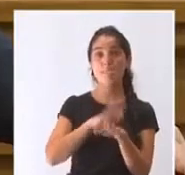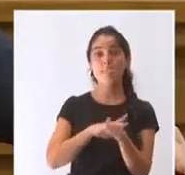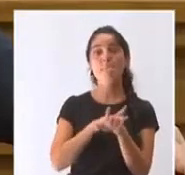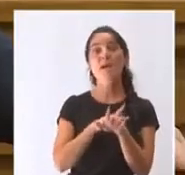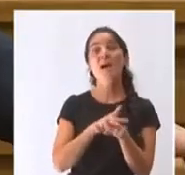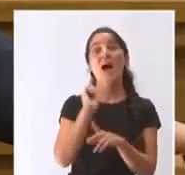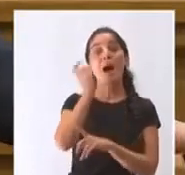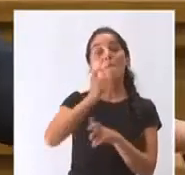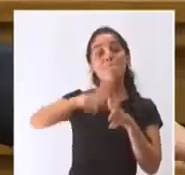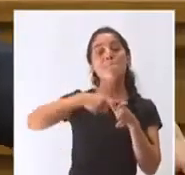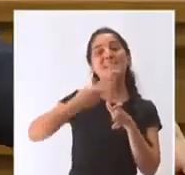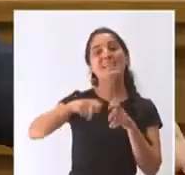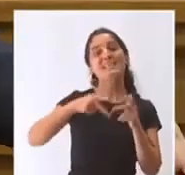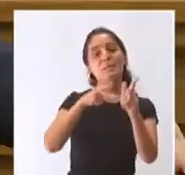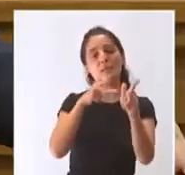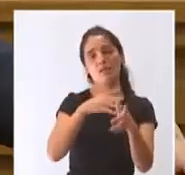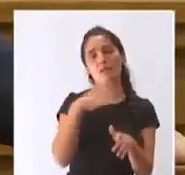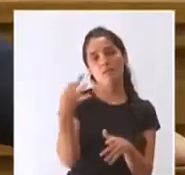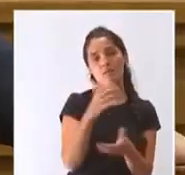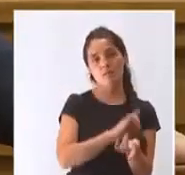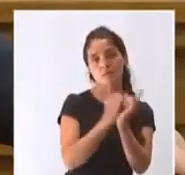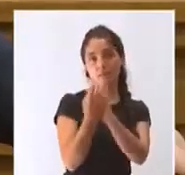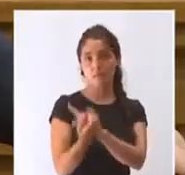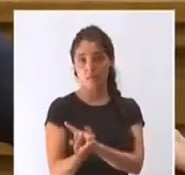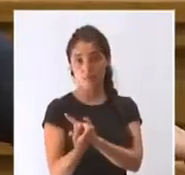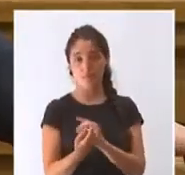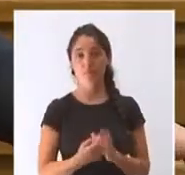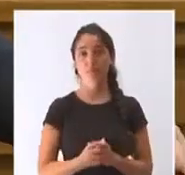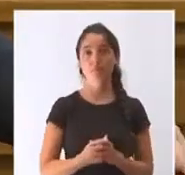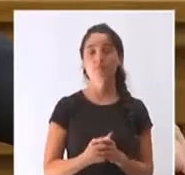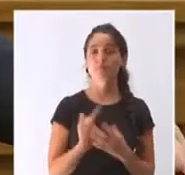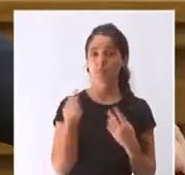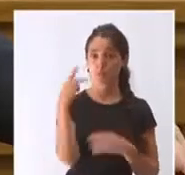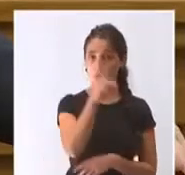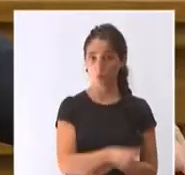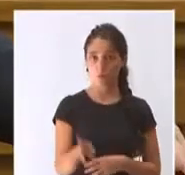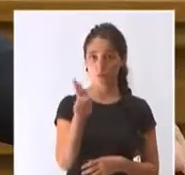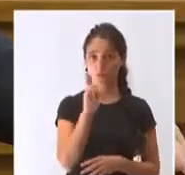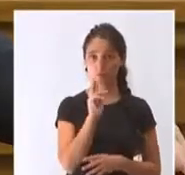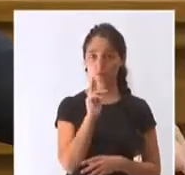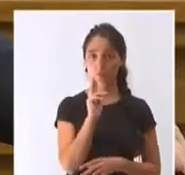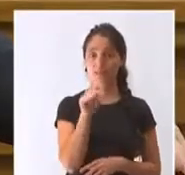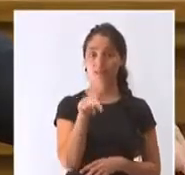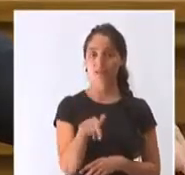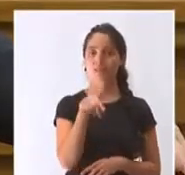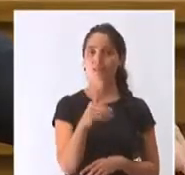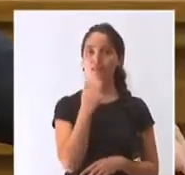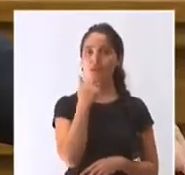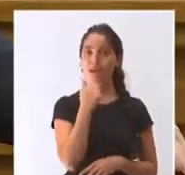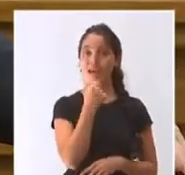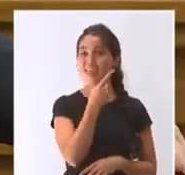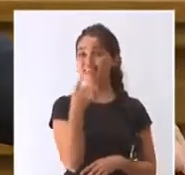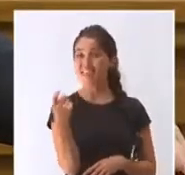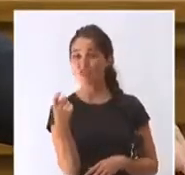lo plantea con claridad y lo insisto para nosotros es además de algo que socialmente hacen cientos de miles de